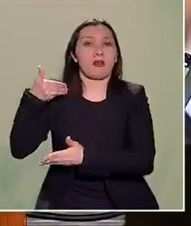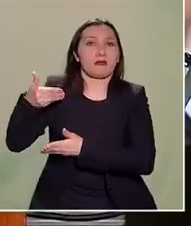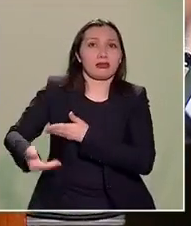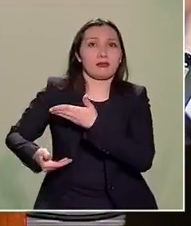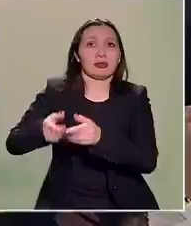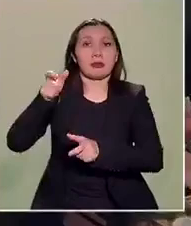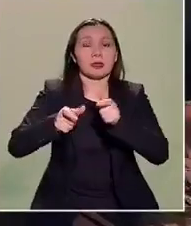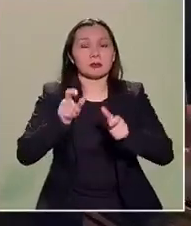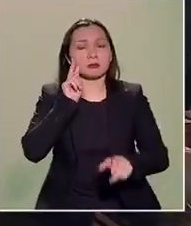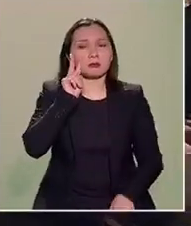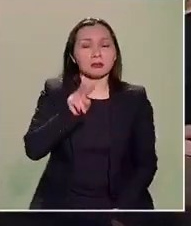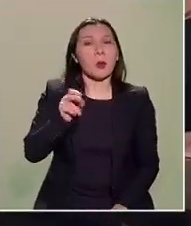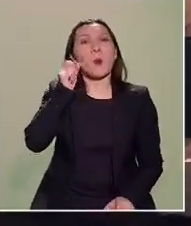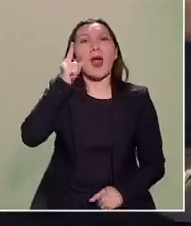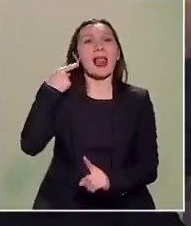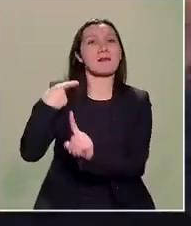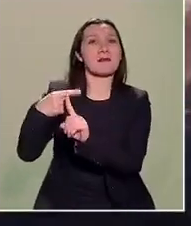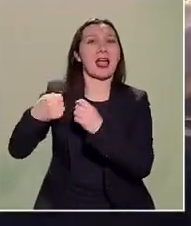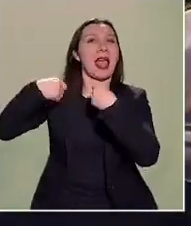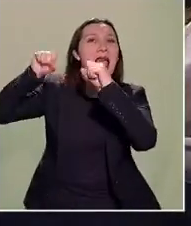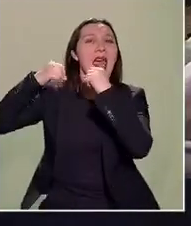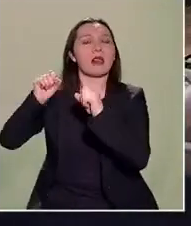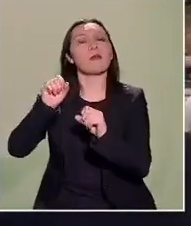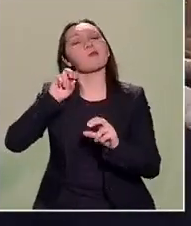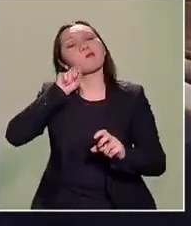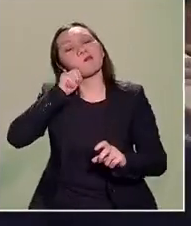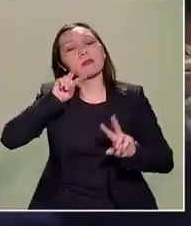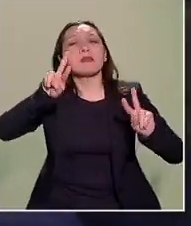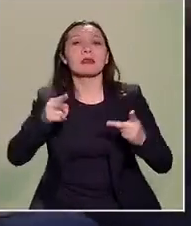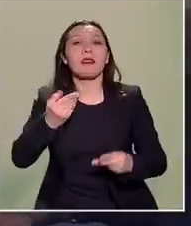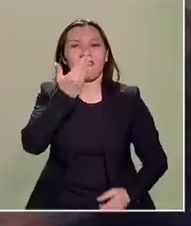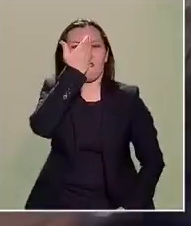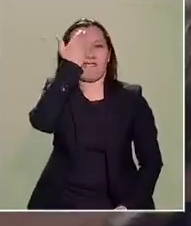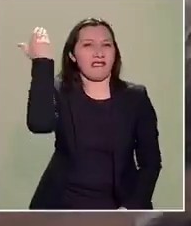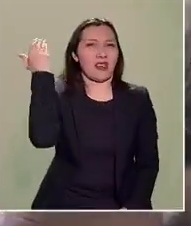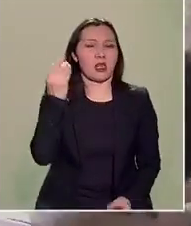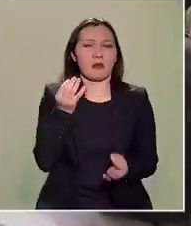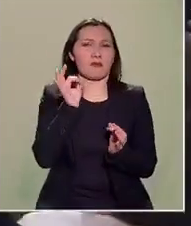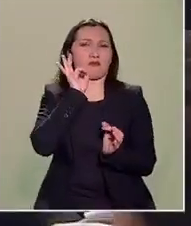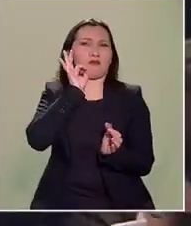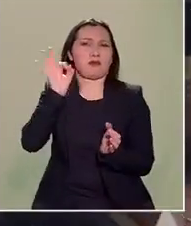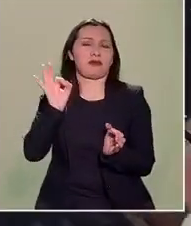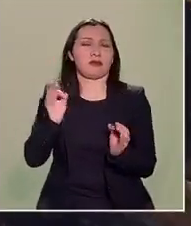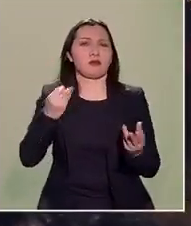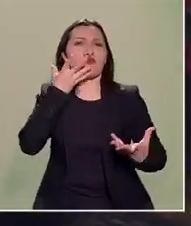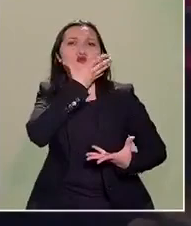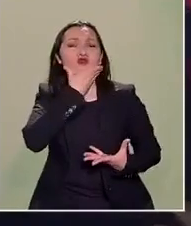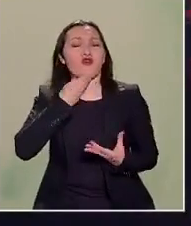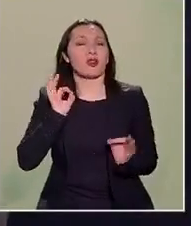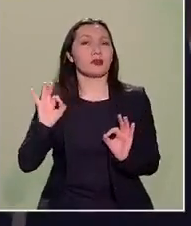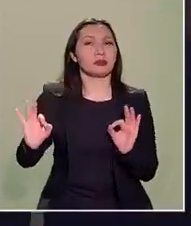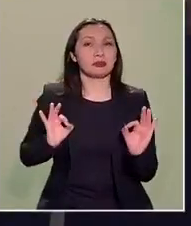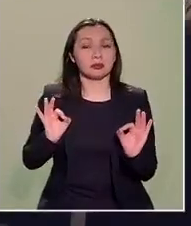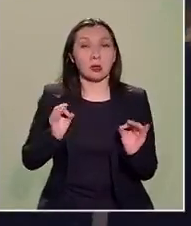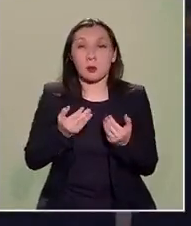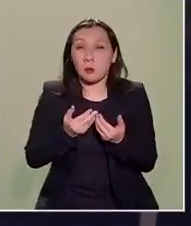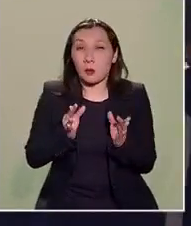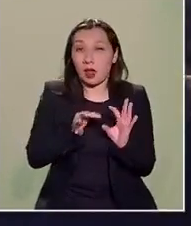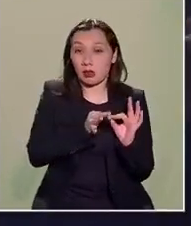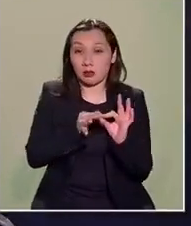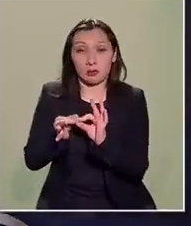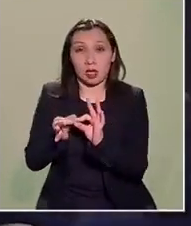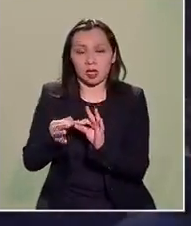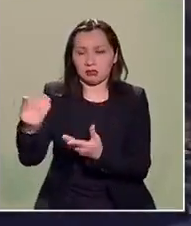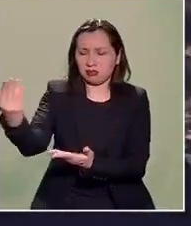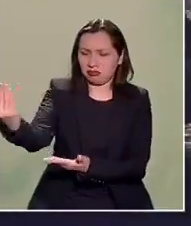miden el éxito es tener fama tener mucho dinero y belleza cualquier mensaje que